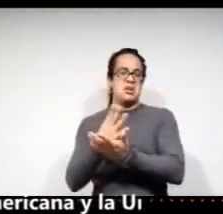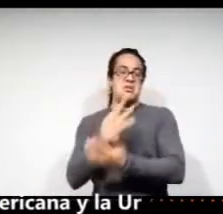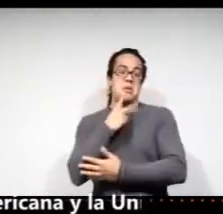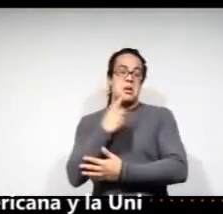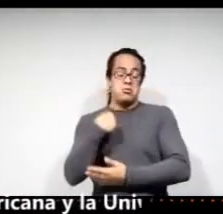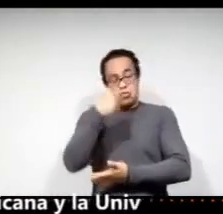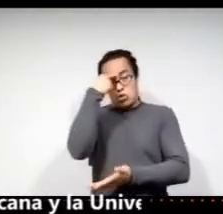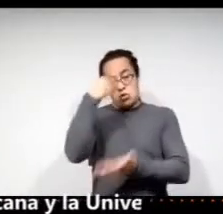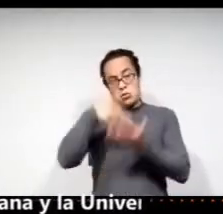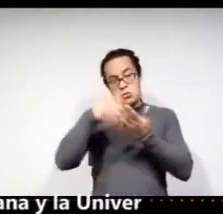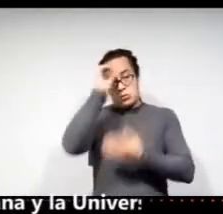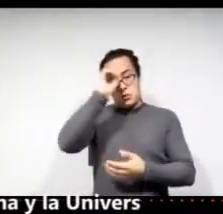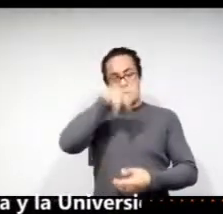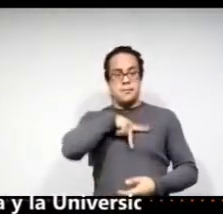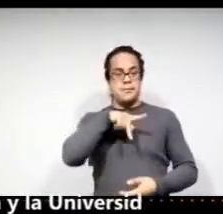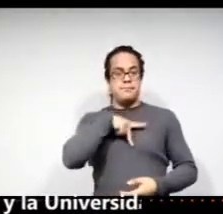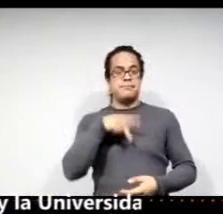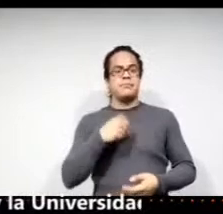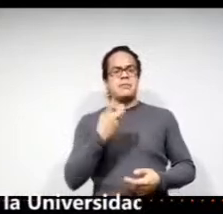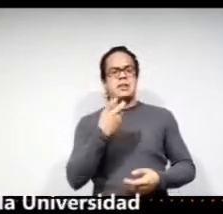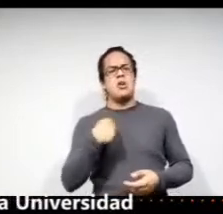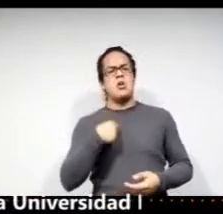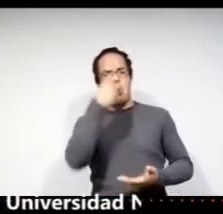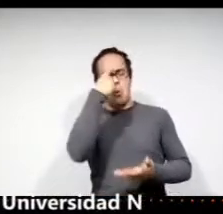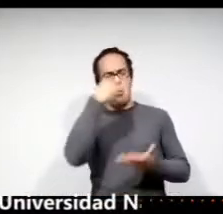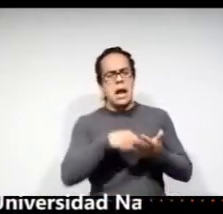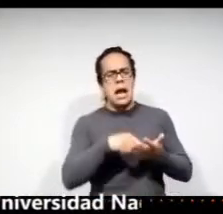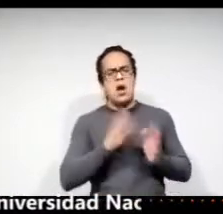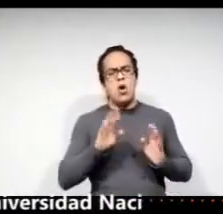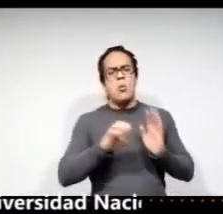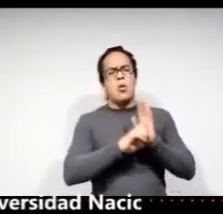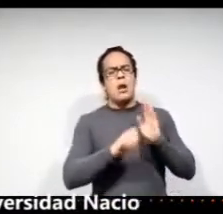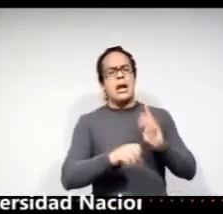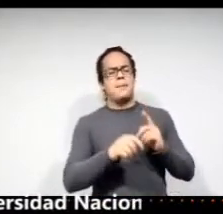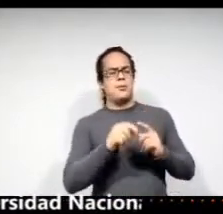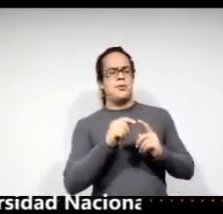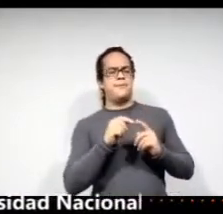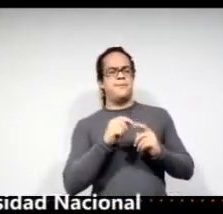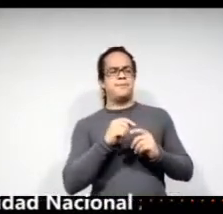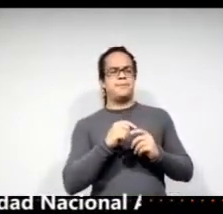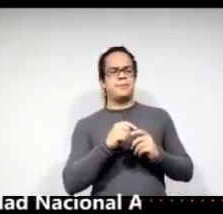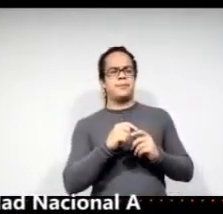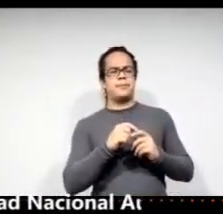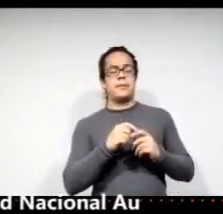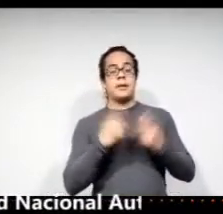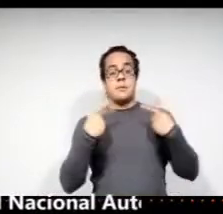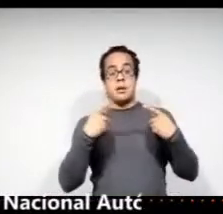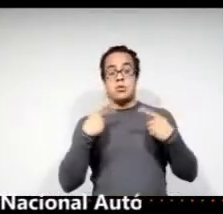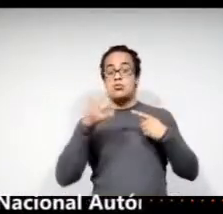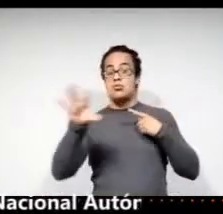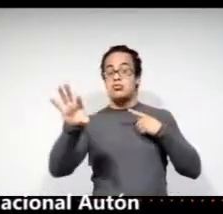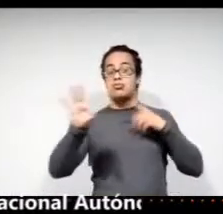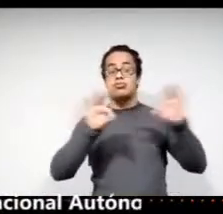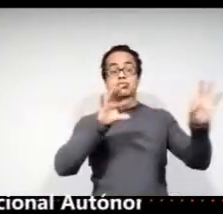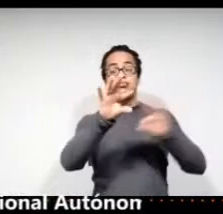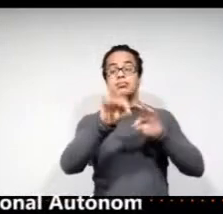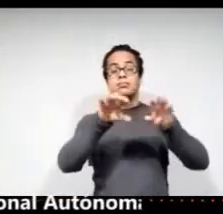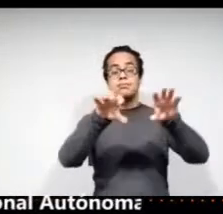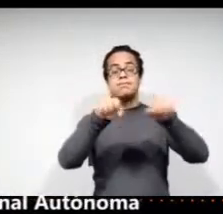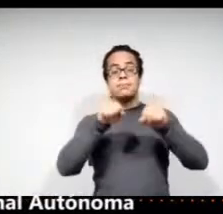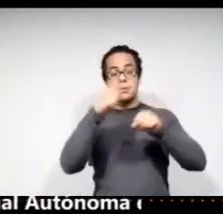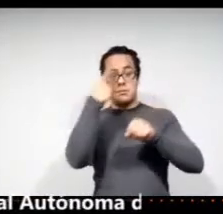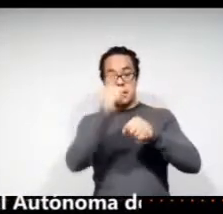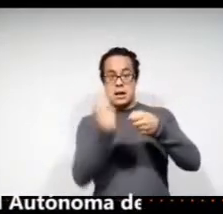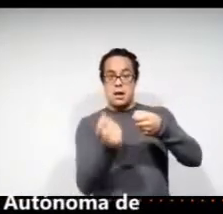ahorita Jacobo, de la opinión de los empleadores, de qué